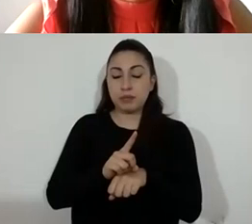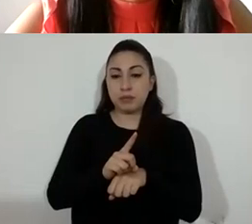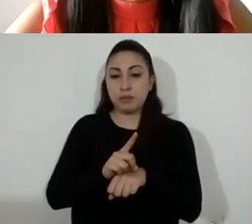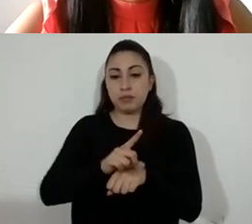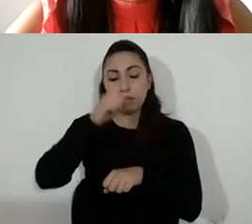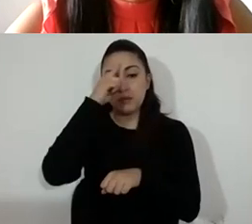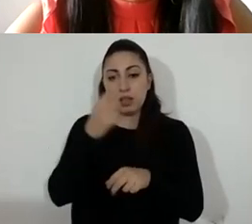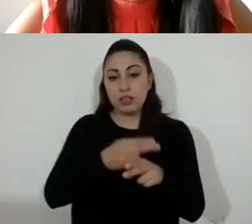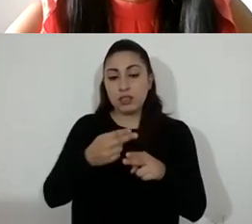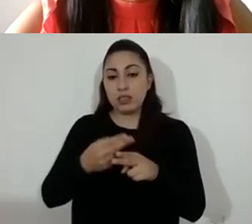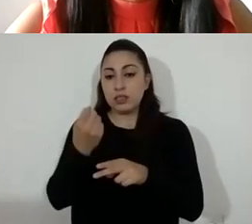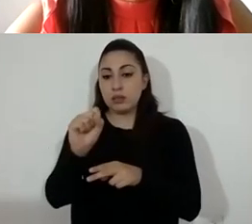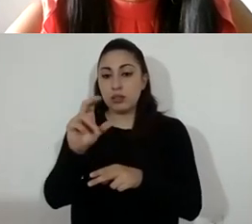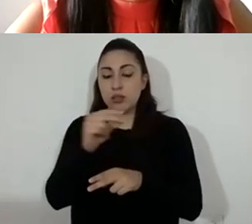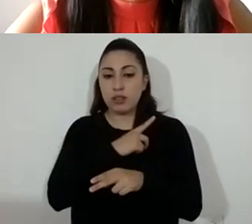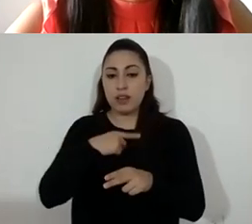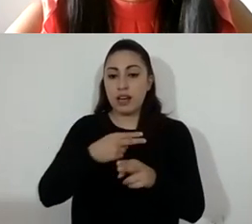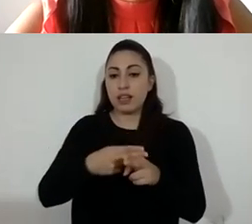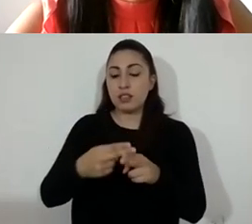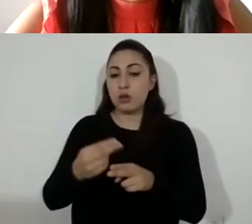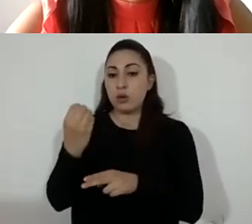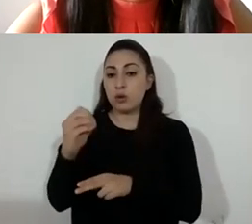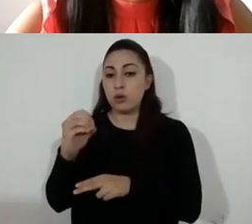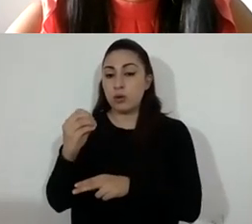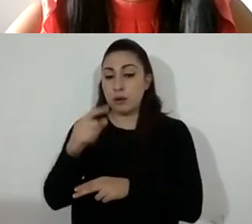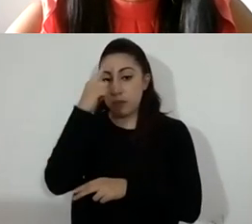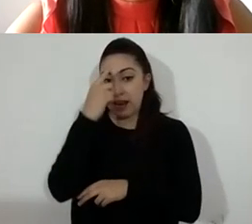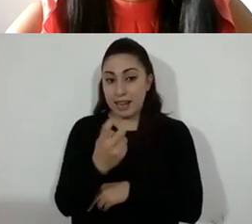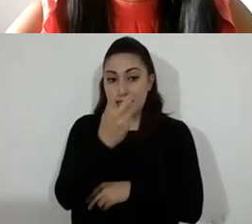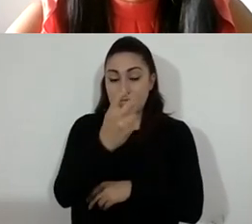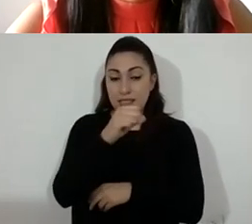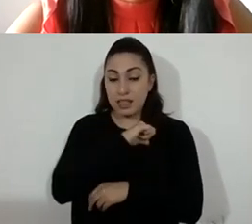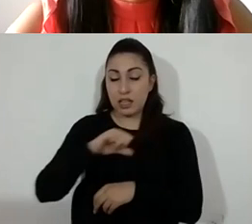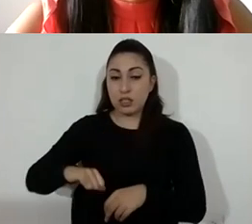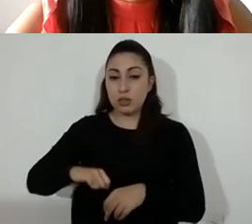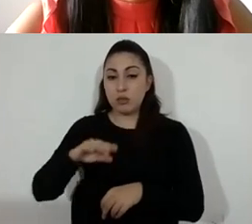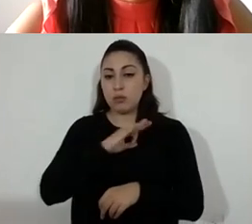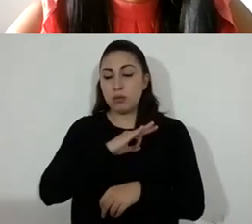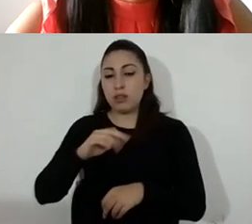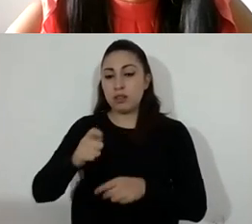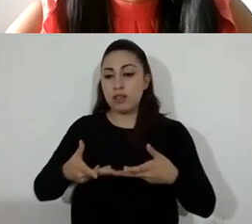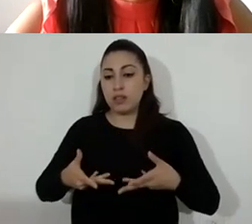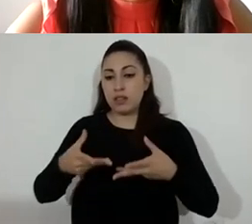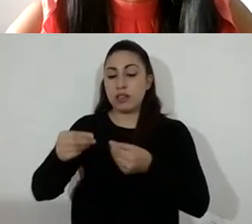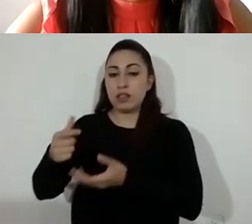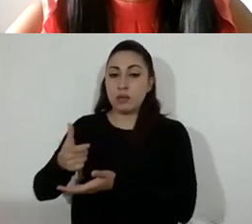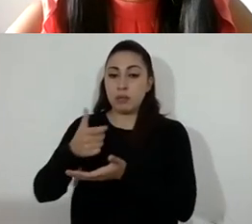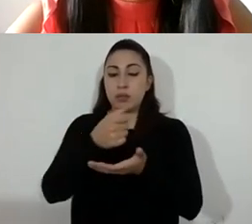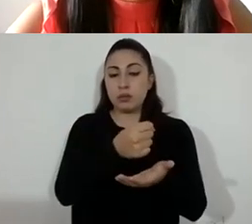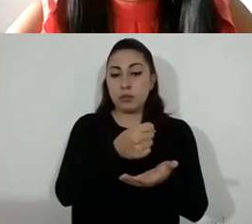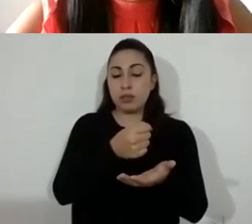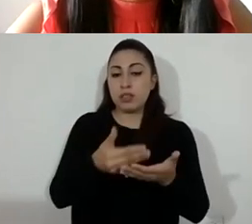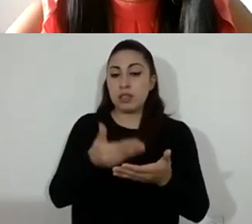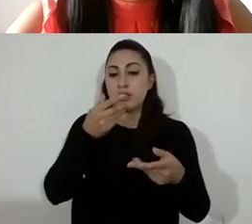septiembre, sino en octubre. A estas alcaldías la posibilidad de vetar un presupuesto participativo que ya